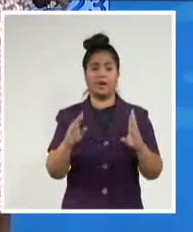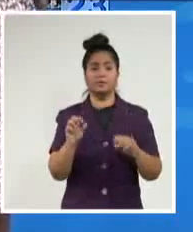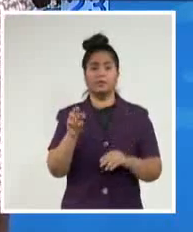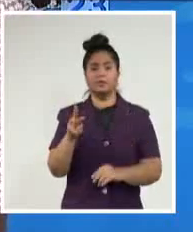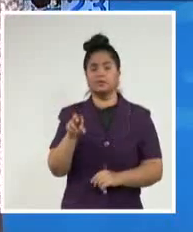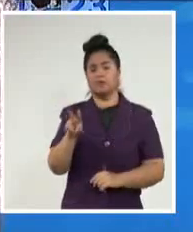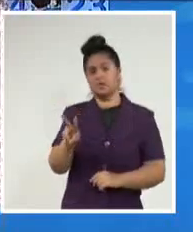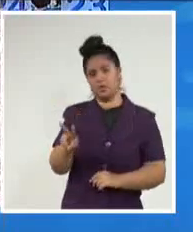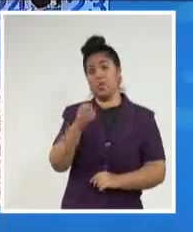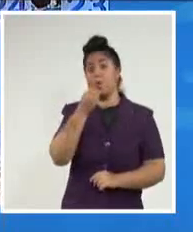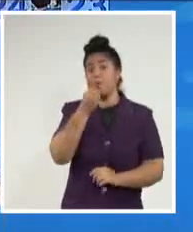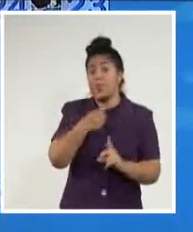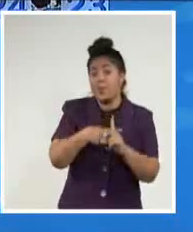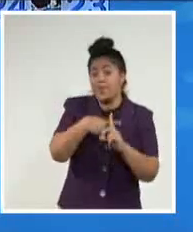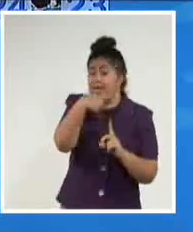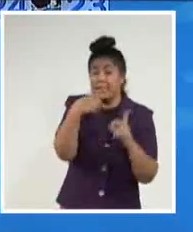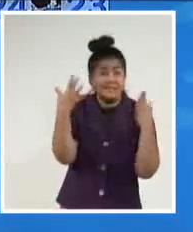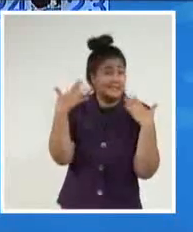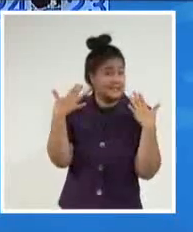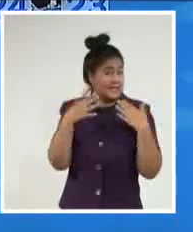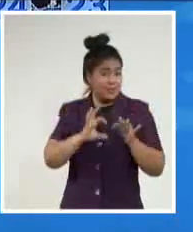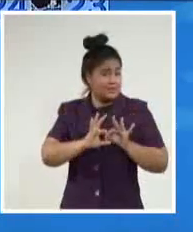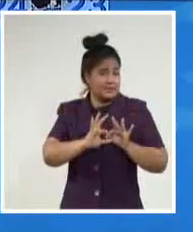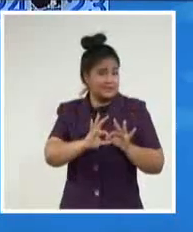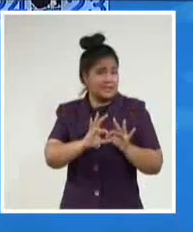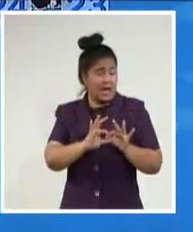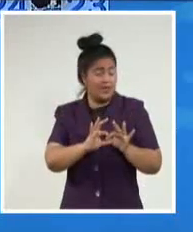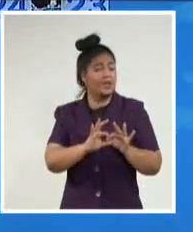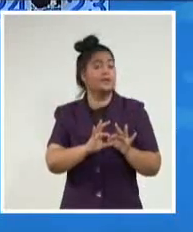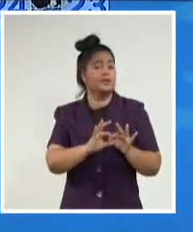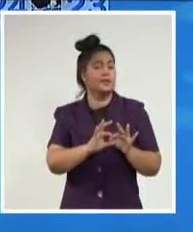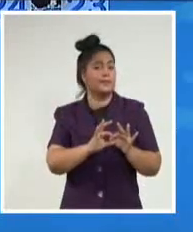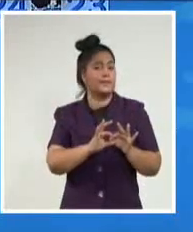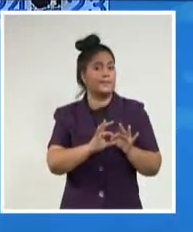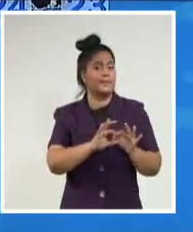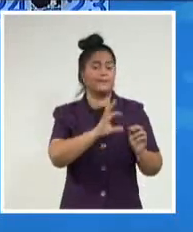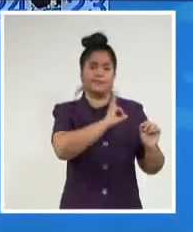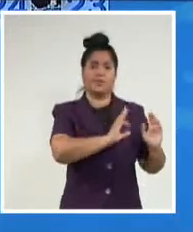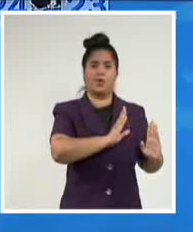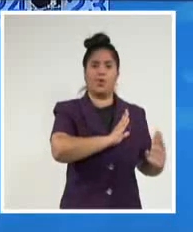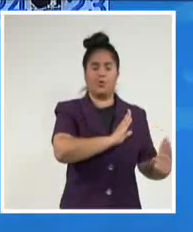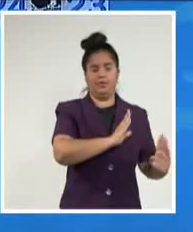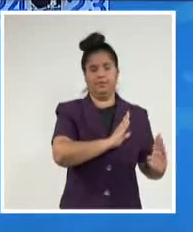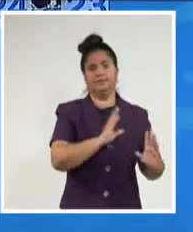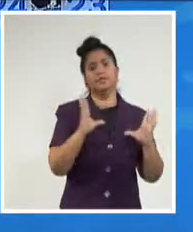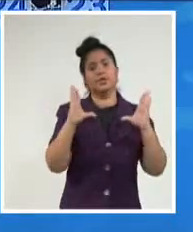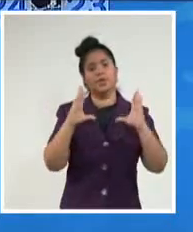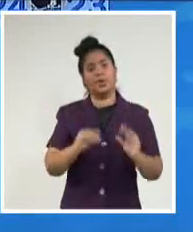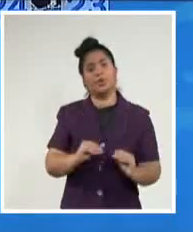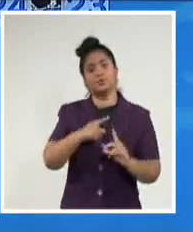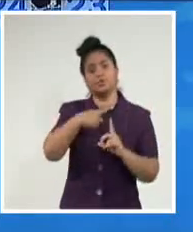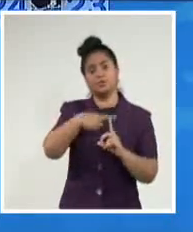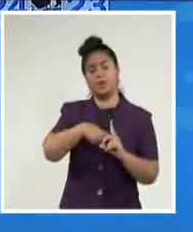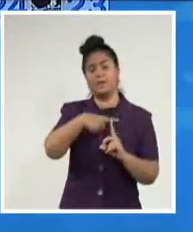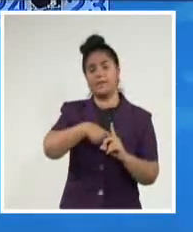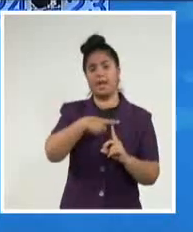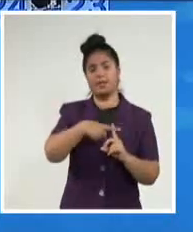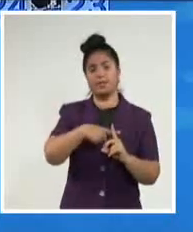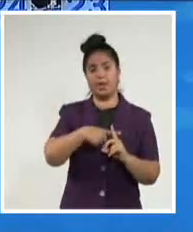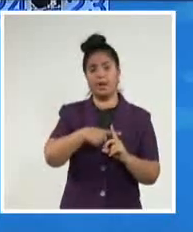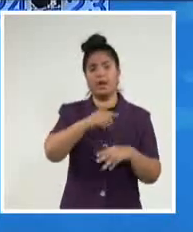grados Celsius pueden ser superiores en algunas localidades de las provincias del sur oriental. En la noche las temperaturas se mantienen con poca